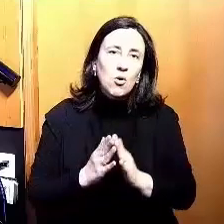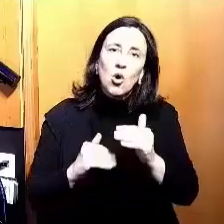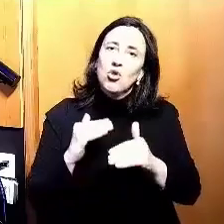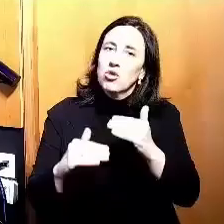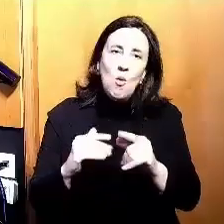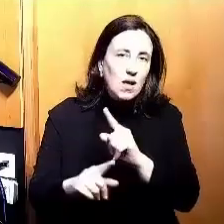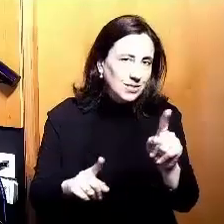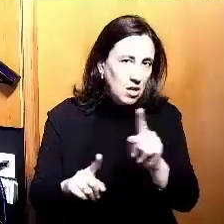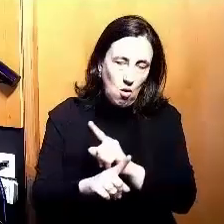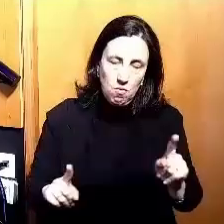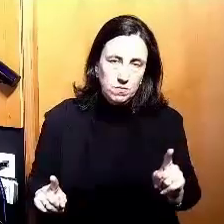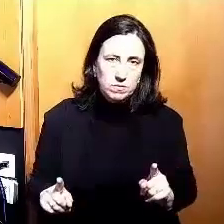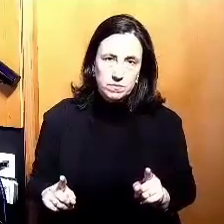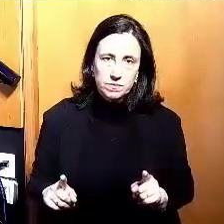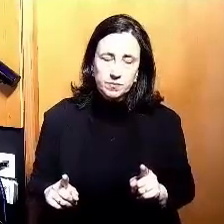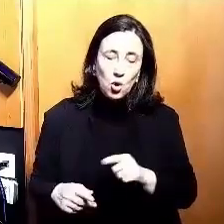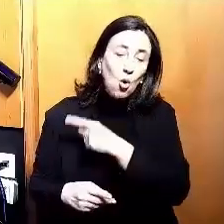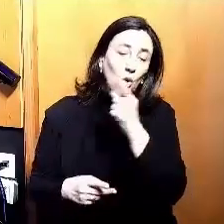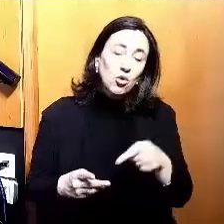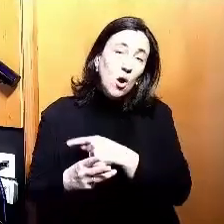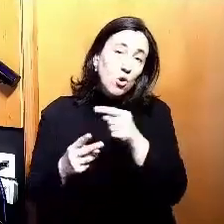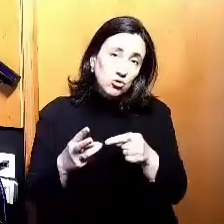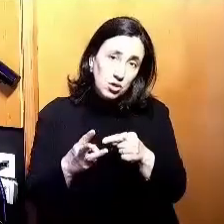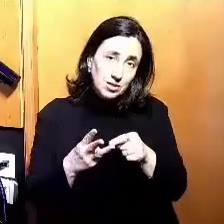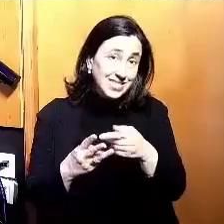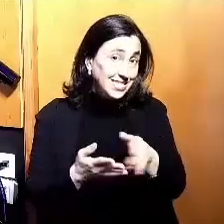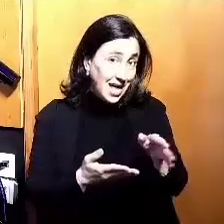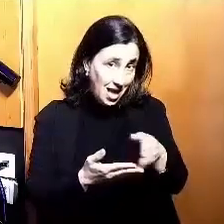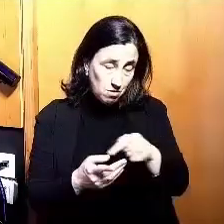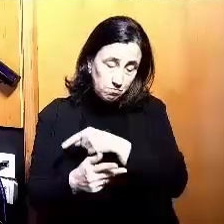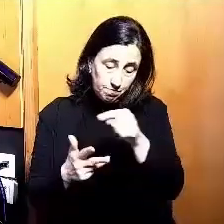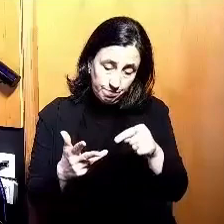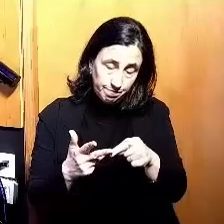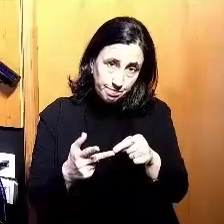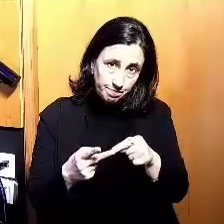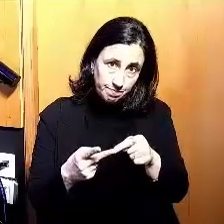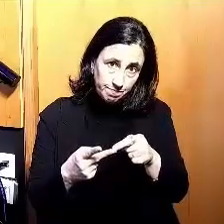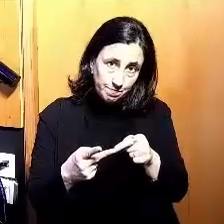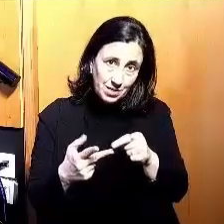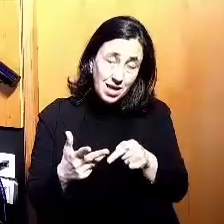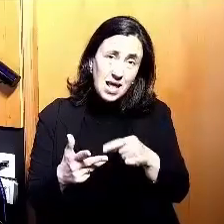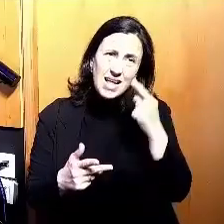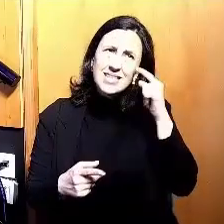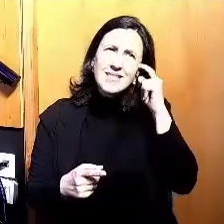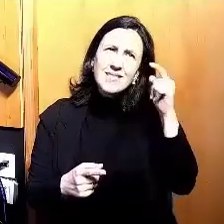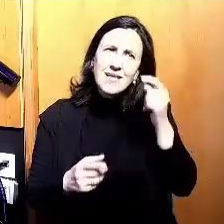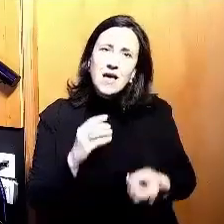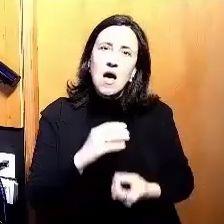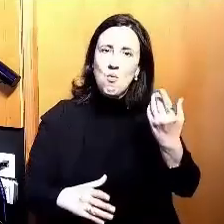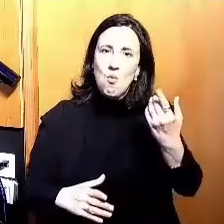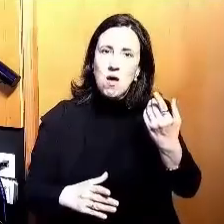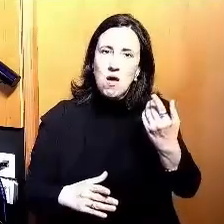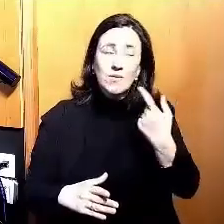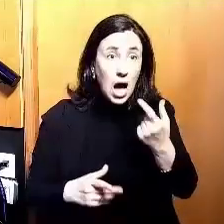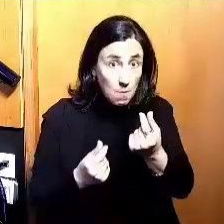¿no? ¿Qué otra cosa no puede seguir? Que las iniciativas que, y muchas veces tienen